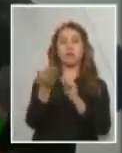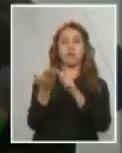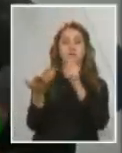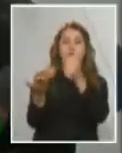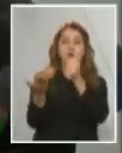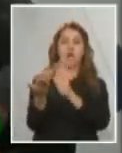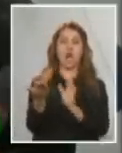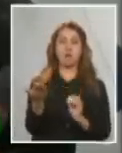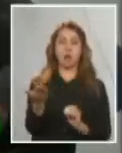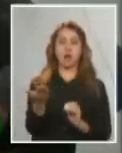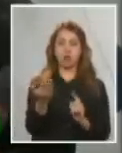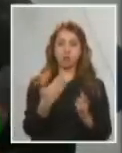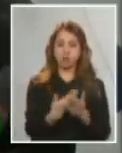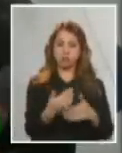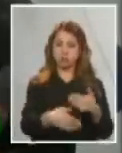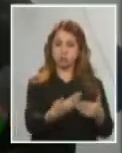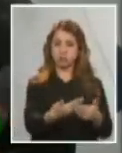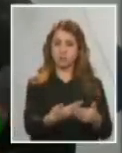Entonces, en este caso,